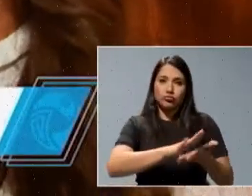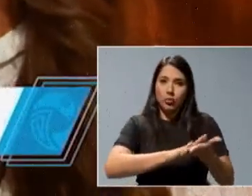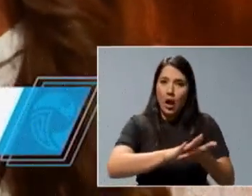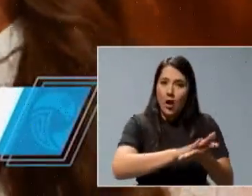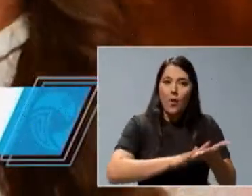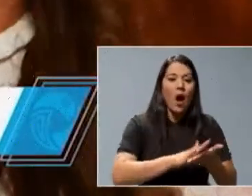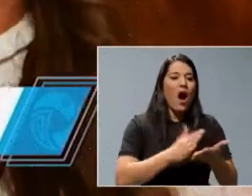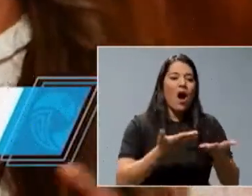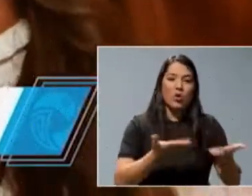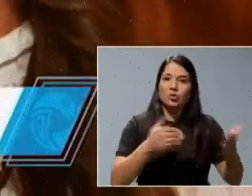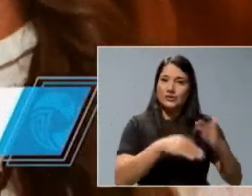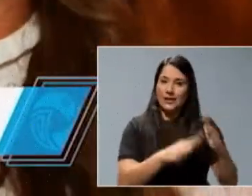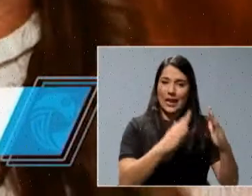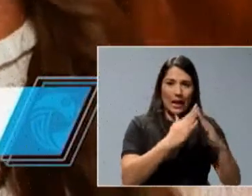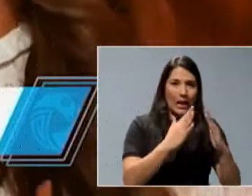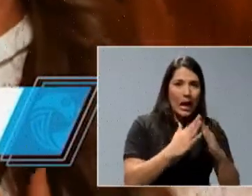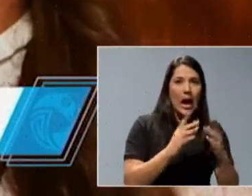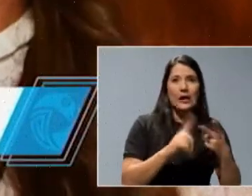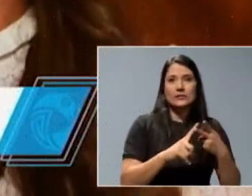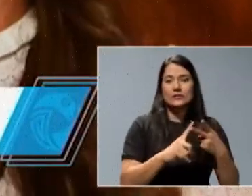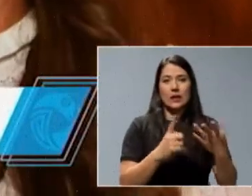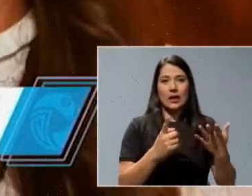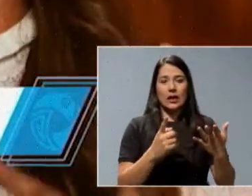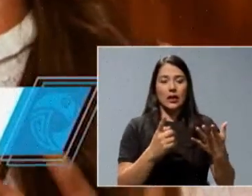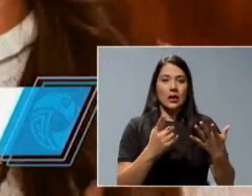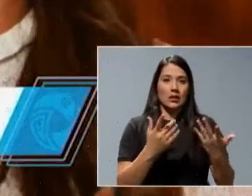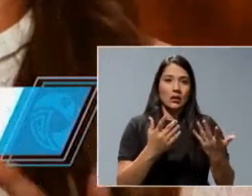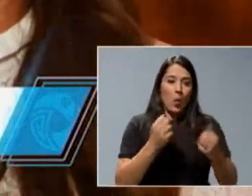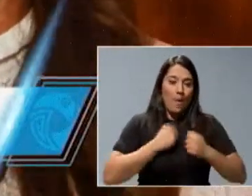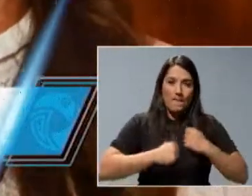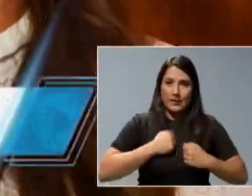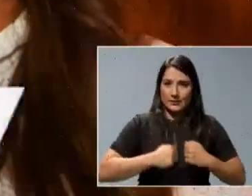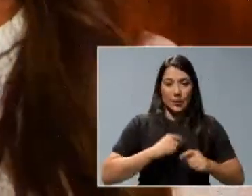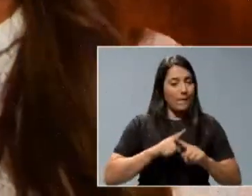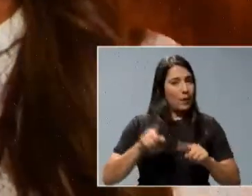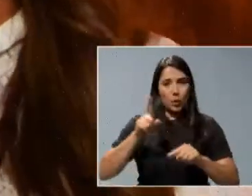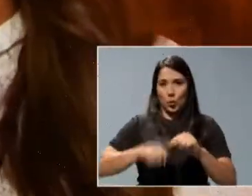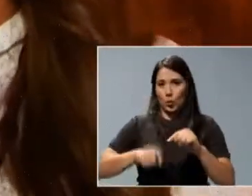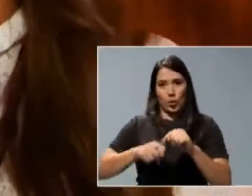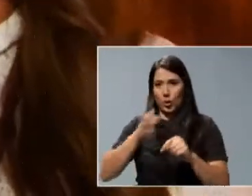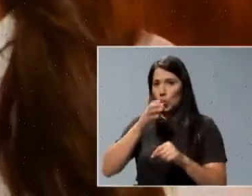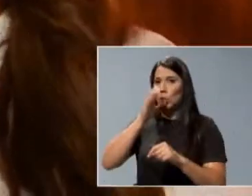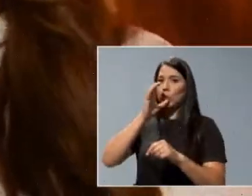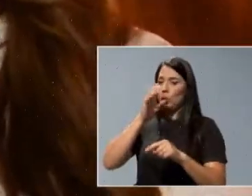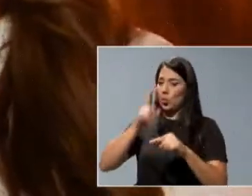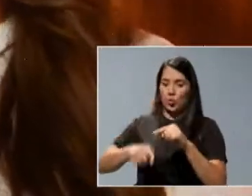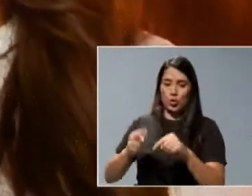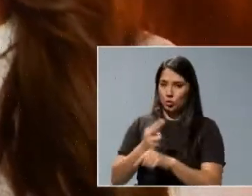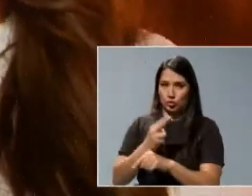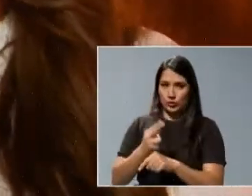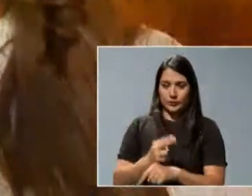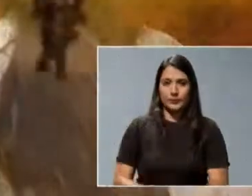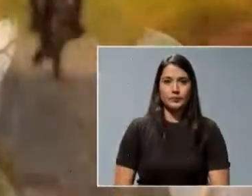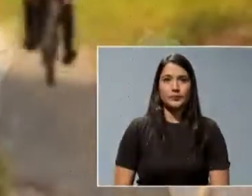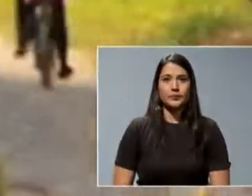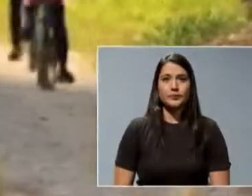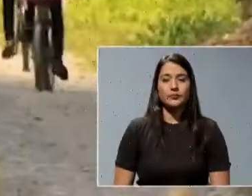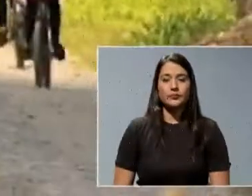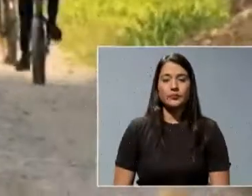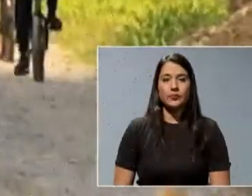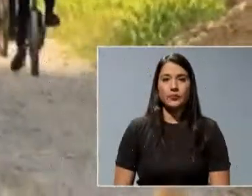parte doméstica, la atención del lavado, ¿verdad?, o bañarse, etcétera, pero no la podían utilizar para beber.